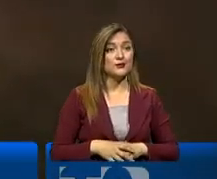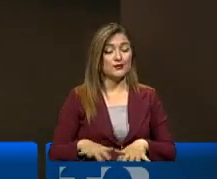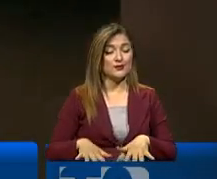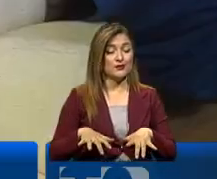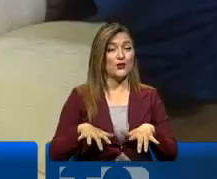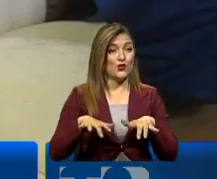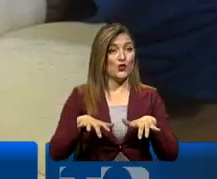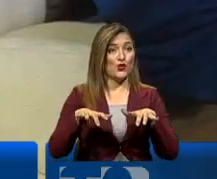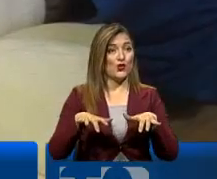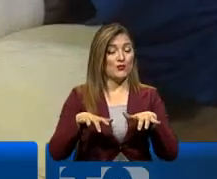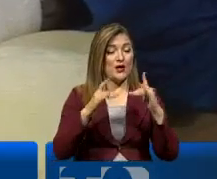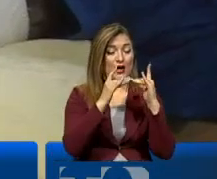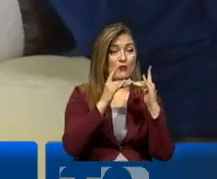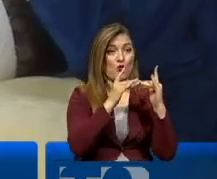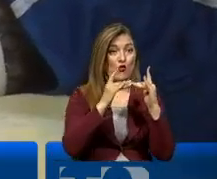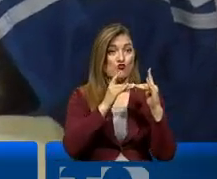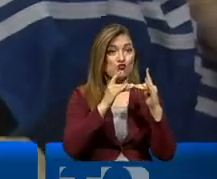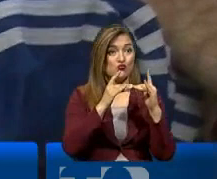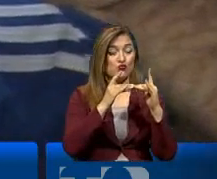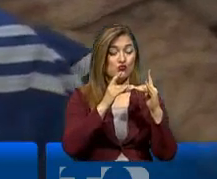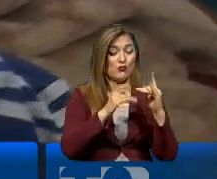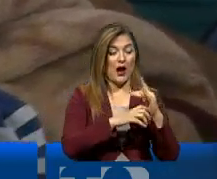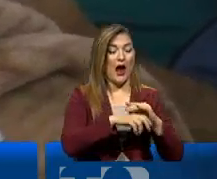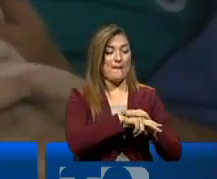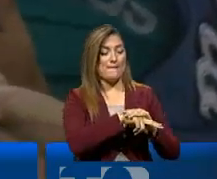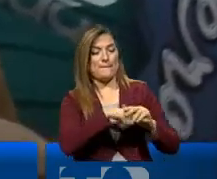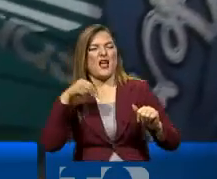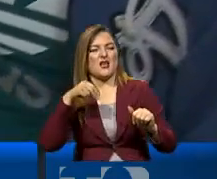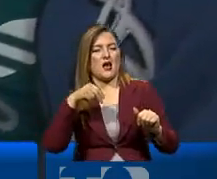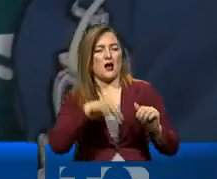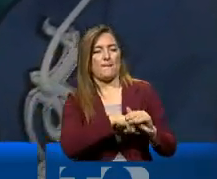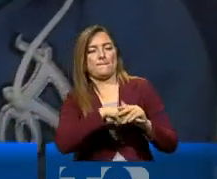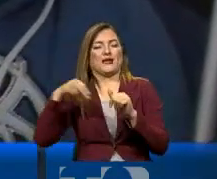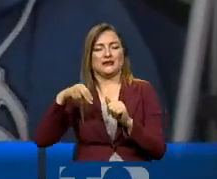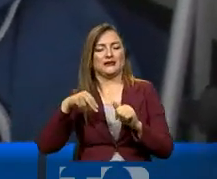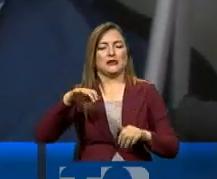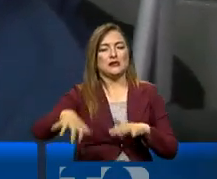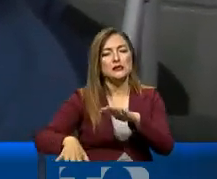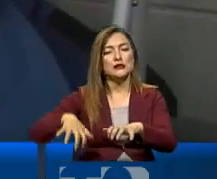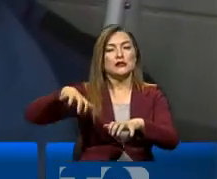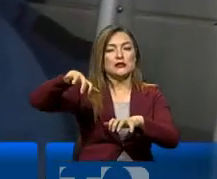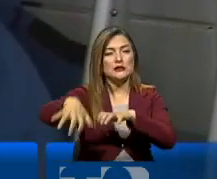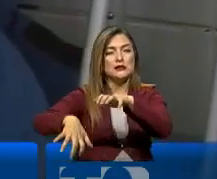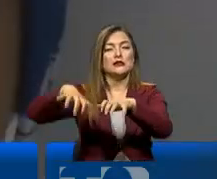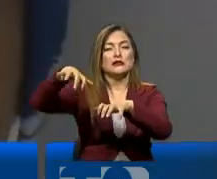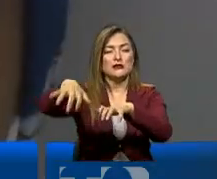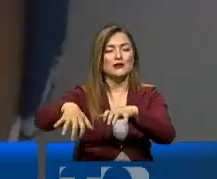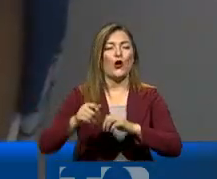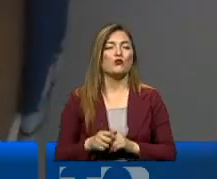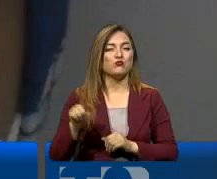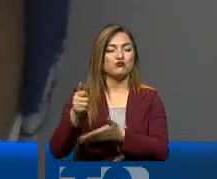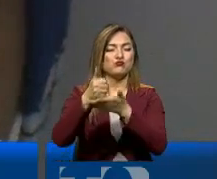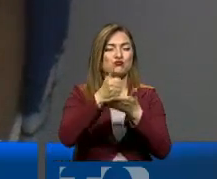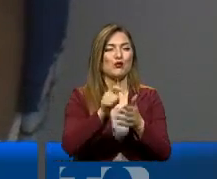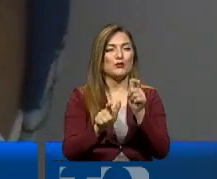sigue entrando a la habitación la cama se movió y su pierna quedó liberada pero lastimada se arrastró hasta encontrar una salida luego recibió